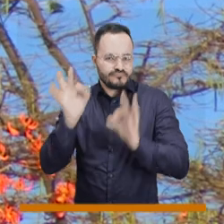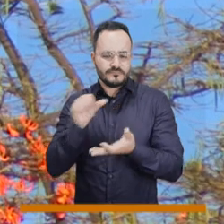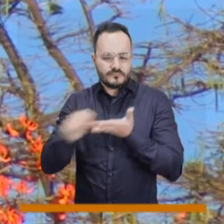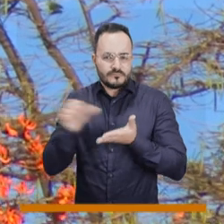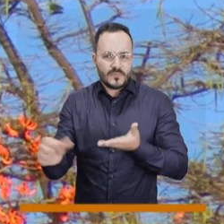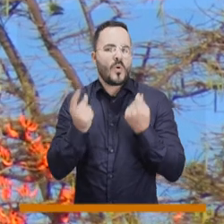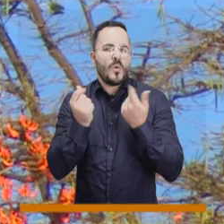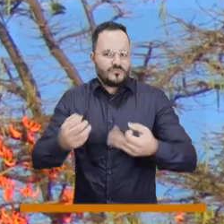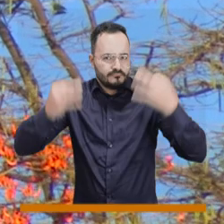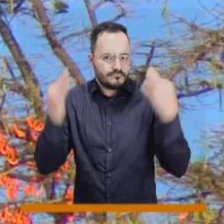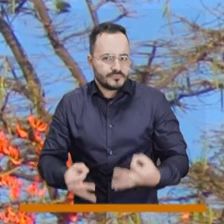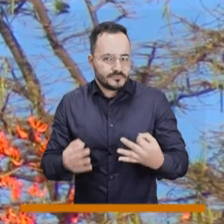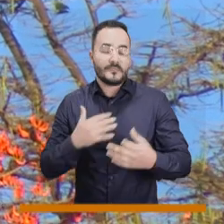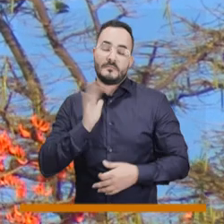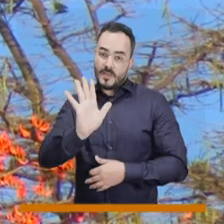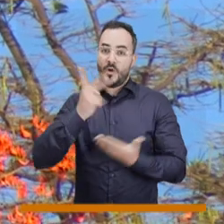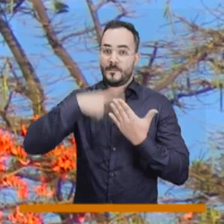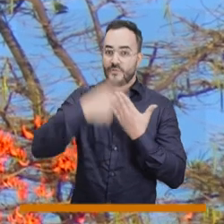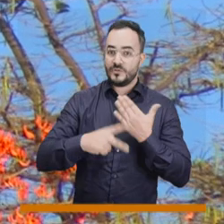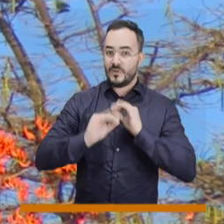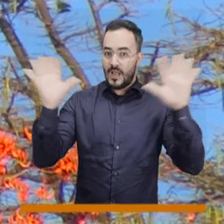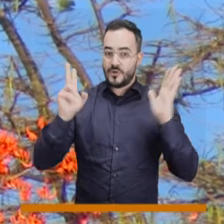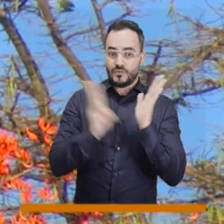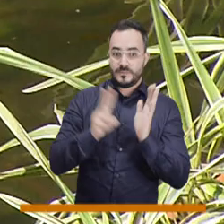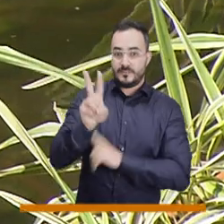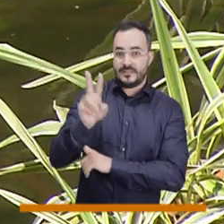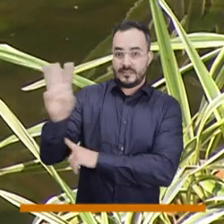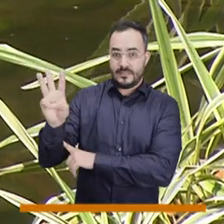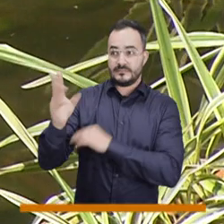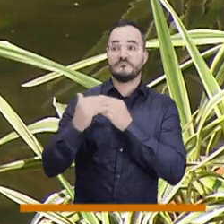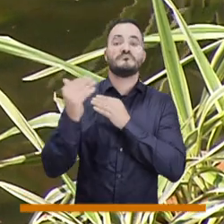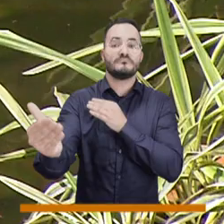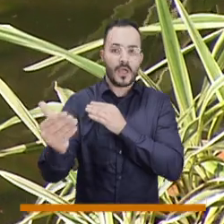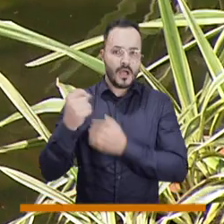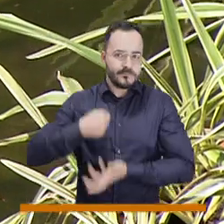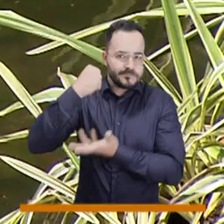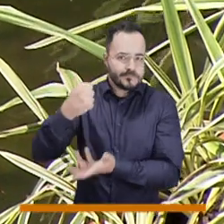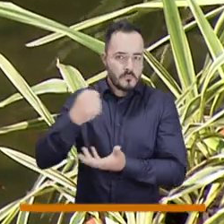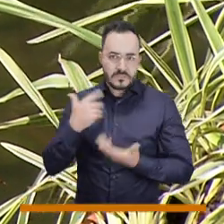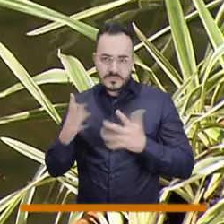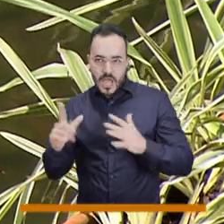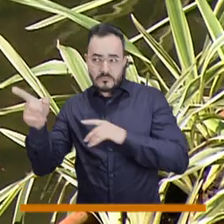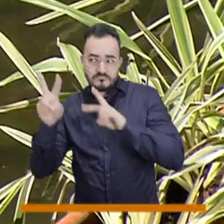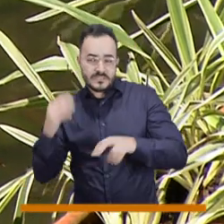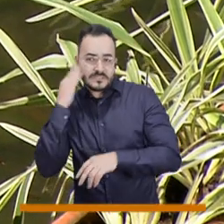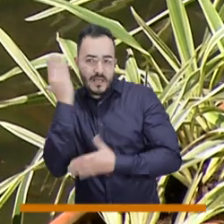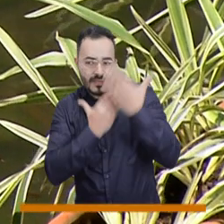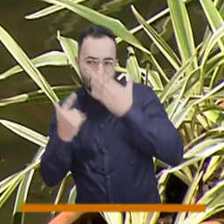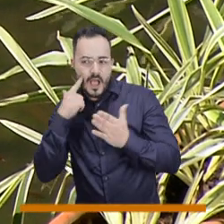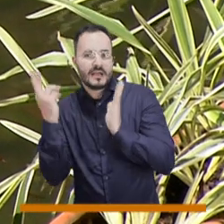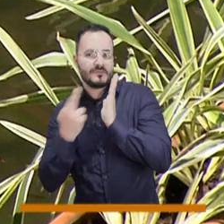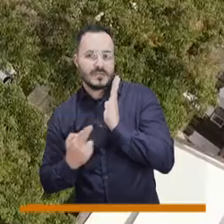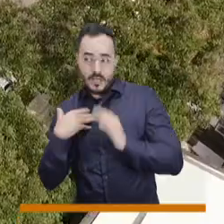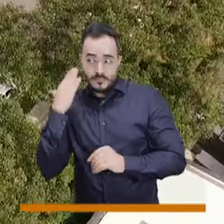es, ¿cuánto estaríamos ejecutando realmente? Y en el proyecto le sumamos del año 2023, ¿se ha tenido